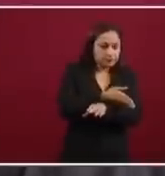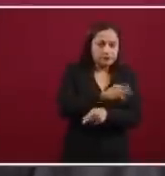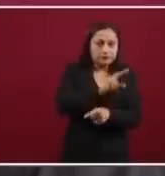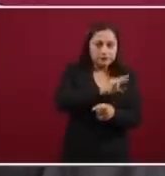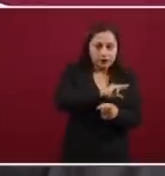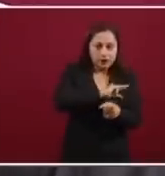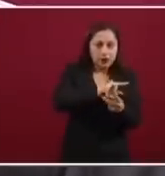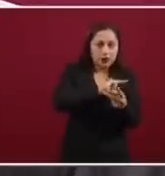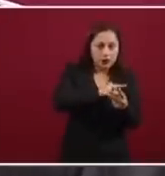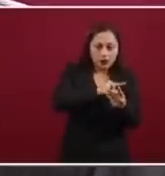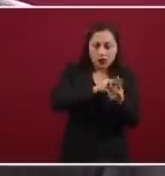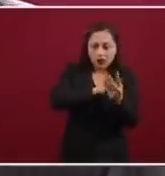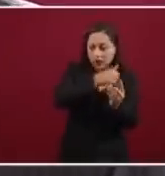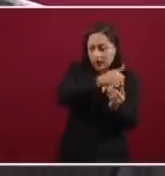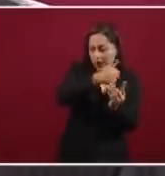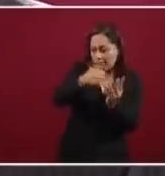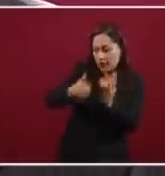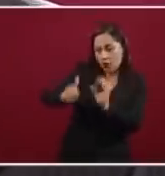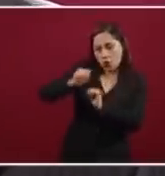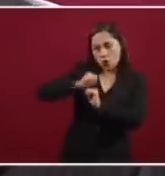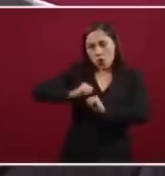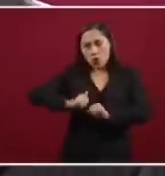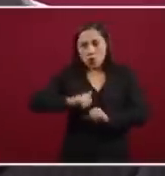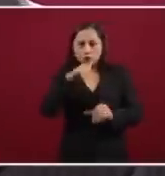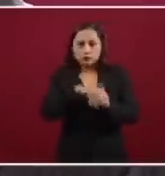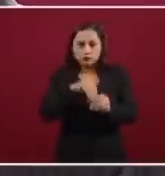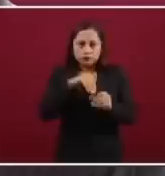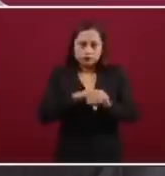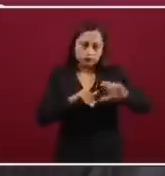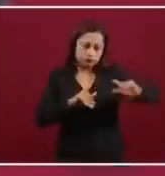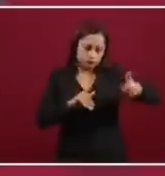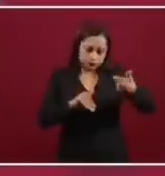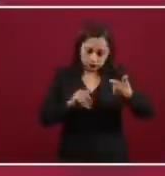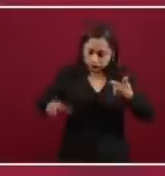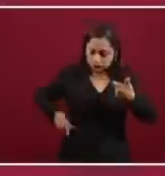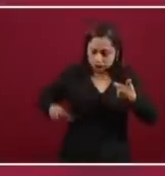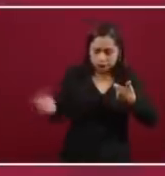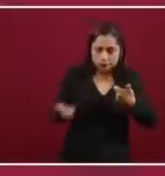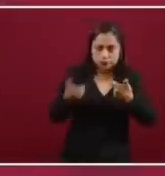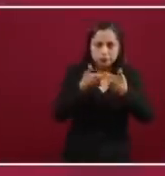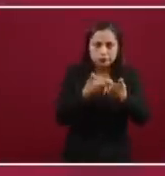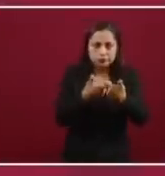caja al año? 6,000 millones.